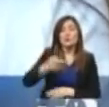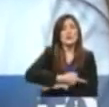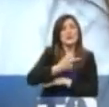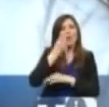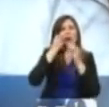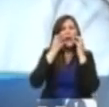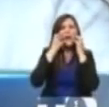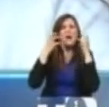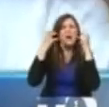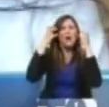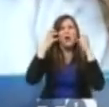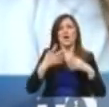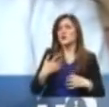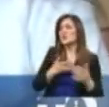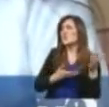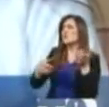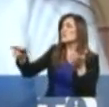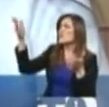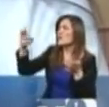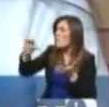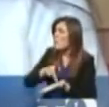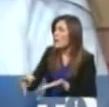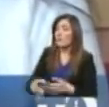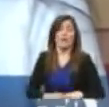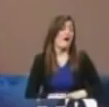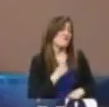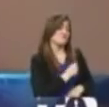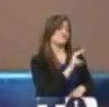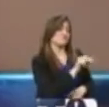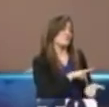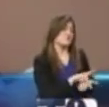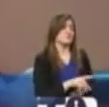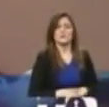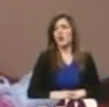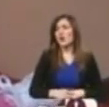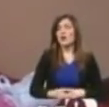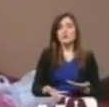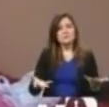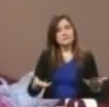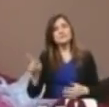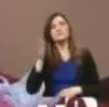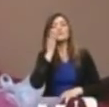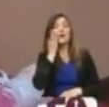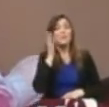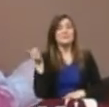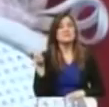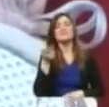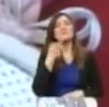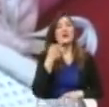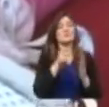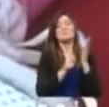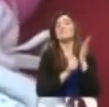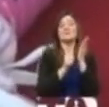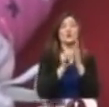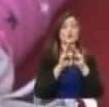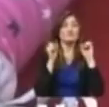porque las heridas se le infectaron. Me dijeron que ellas ya no podían hacer nada. Y aunque Mari Carmen Rodríguez, madre de la menor, dijo que el ministerio